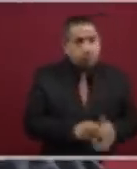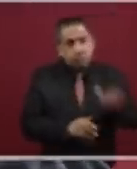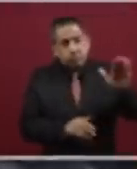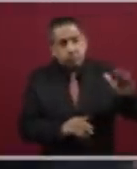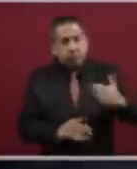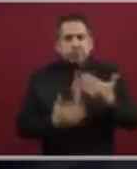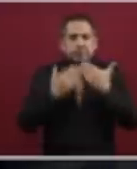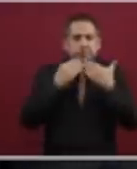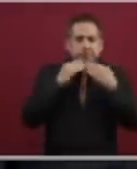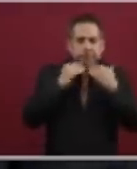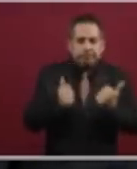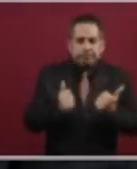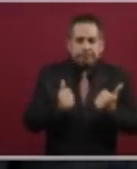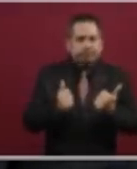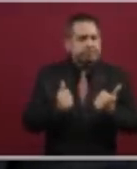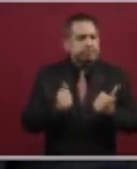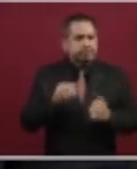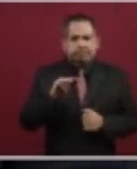Maximiliano.